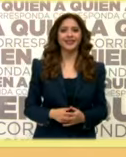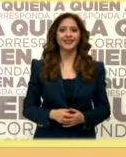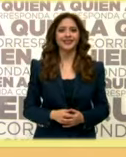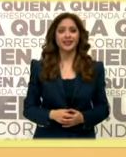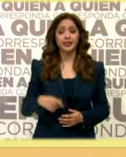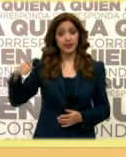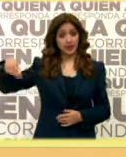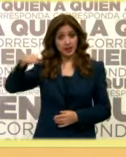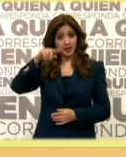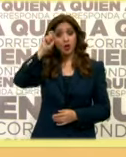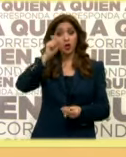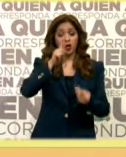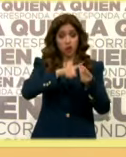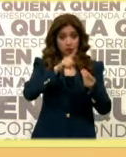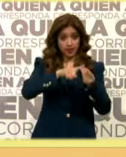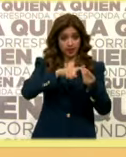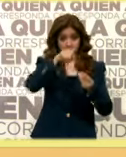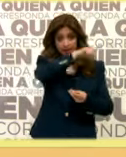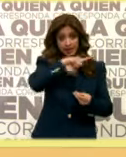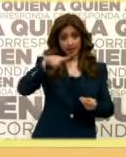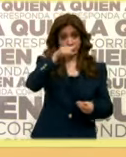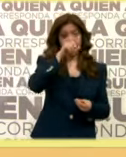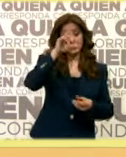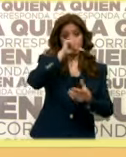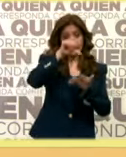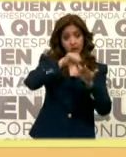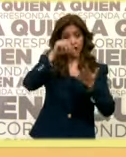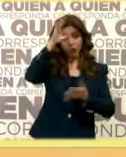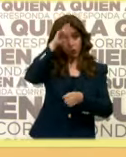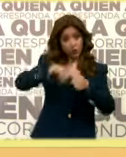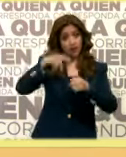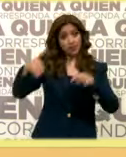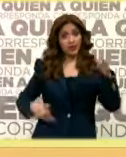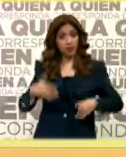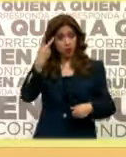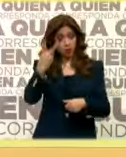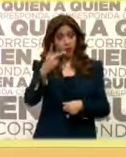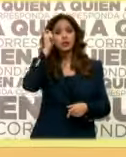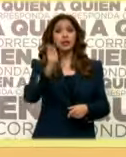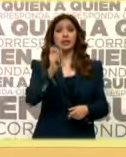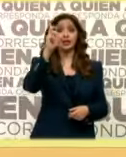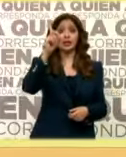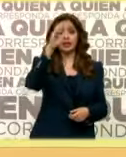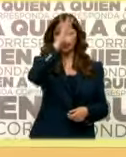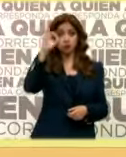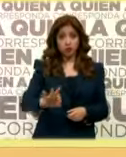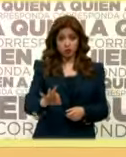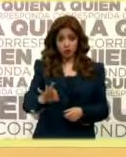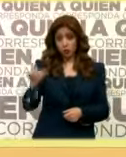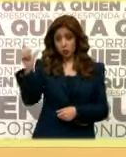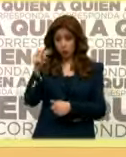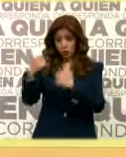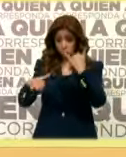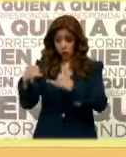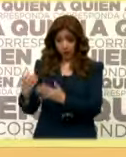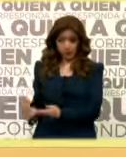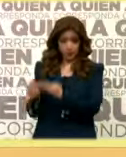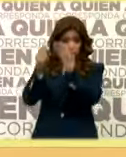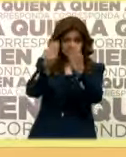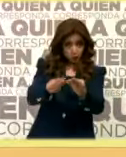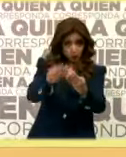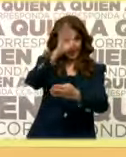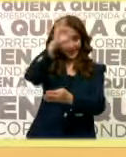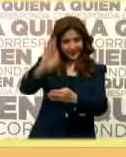Centro Cultural Teatro 2. No se olviden, a partir de este momento, 30% de descuento en taquilla con su juguete. Juguete en mano. Gracias,